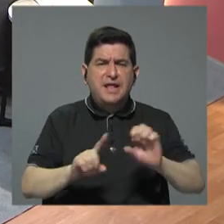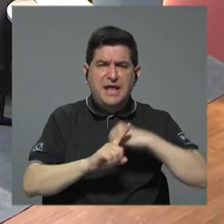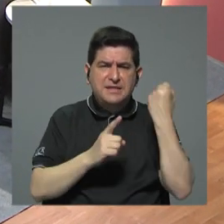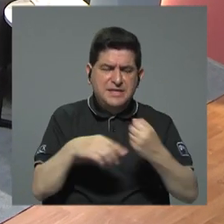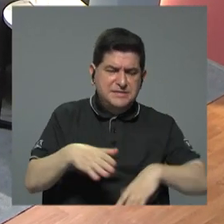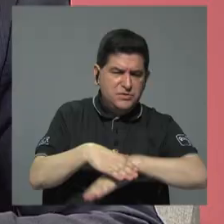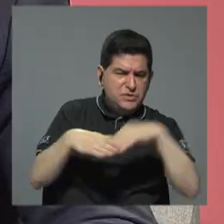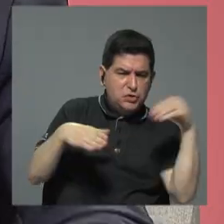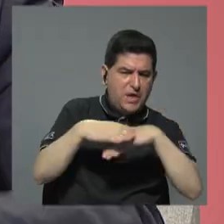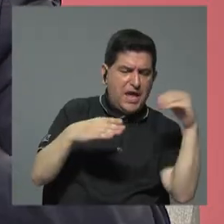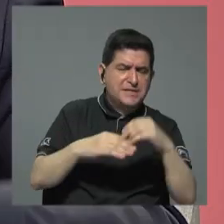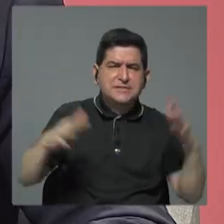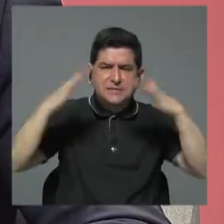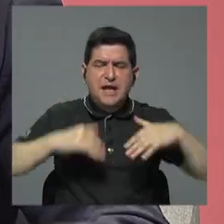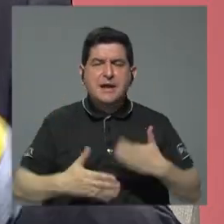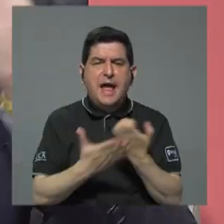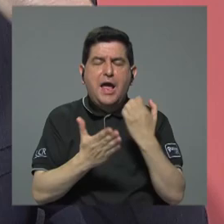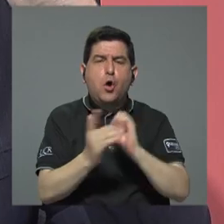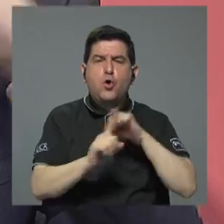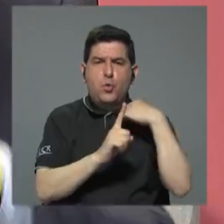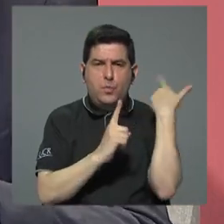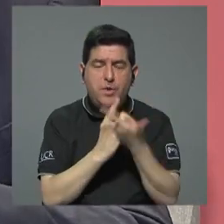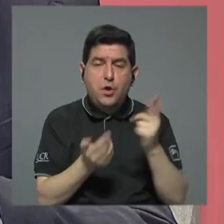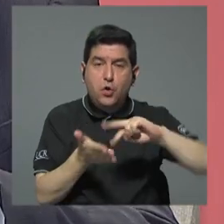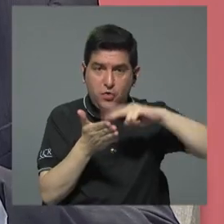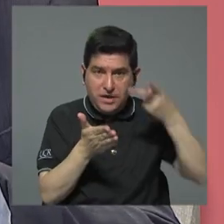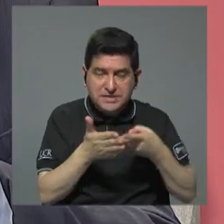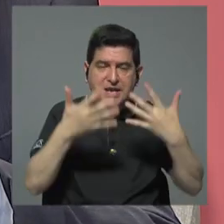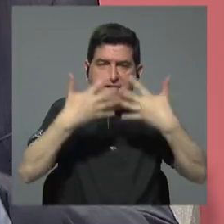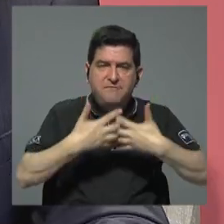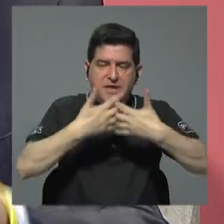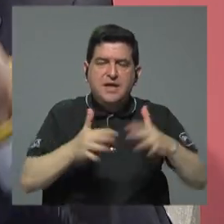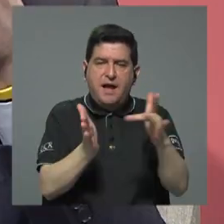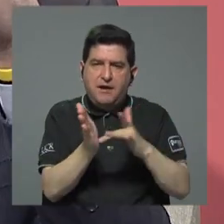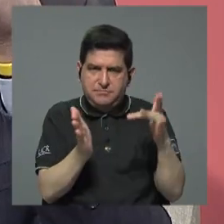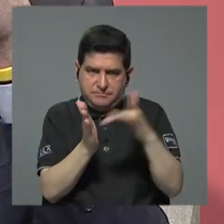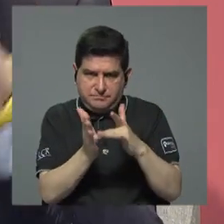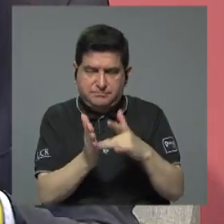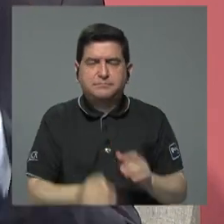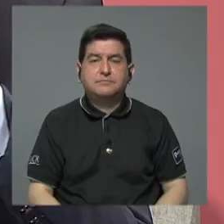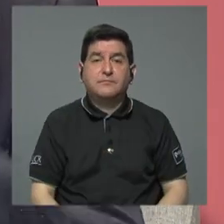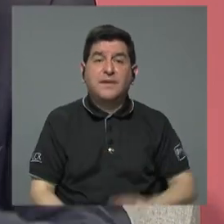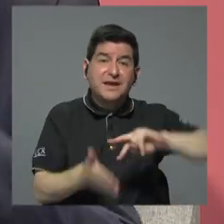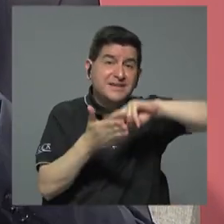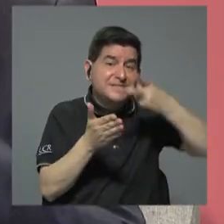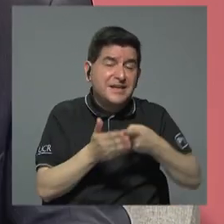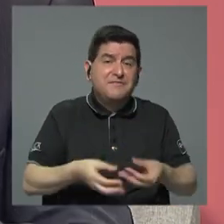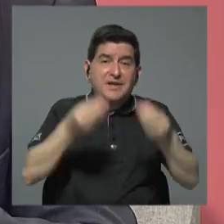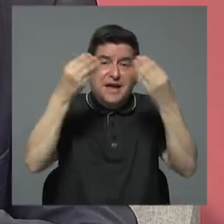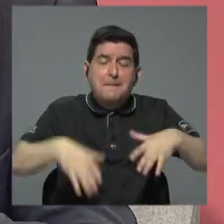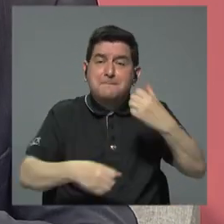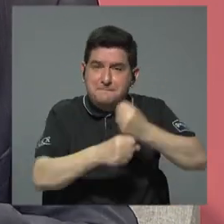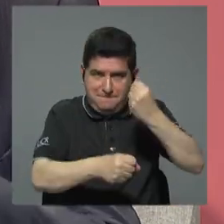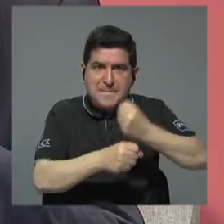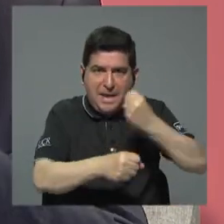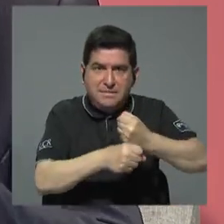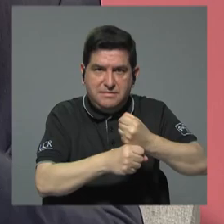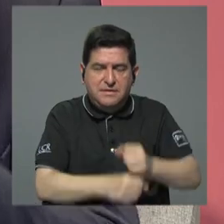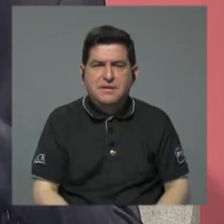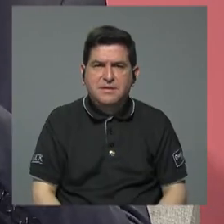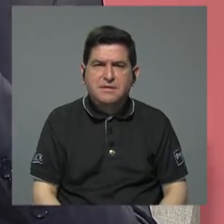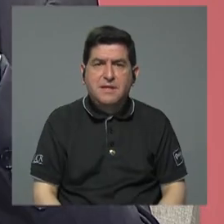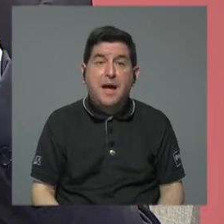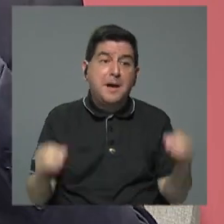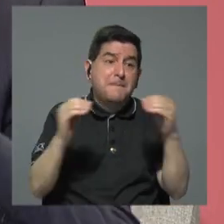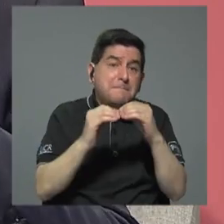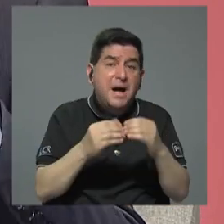las externalidades ambientales, económicas y sociales que generan estas industrias extractivas y que implican pérdida de empleos por mucho